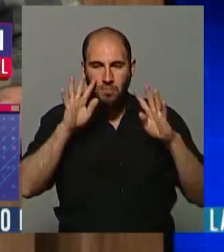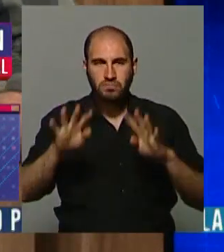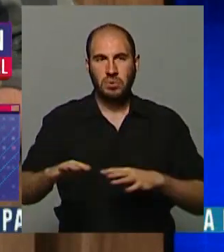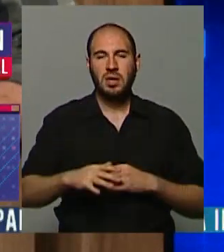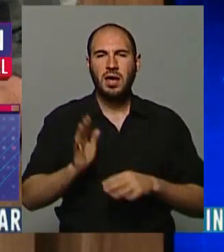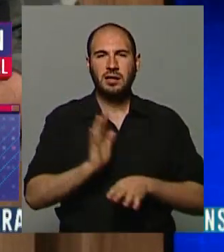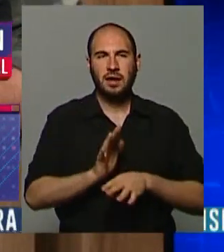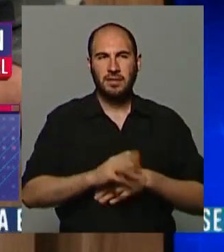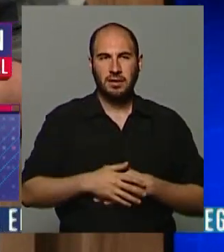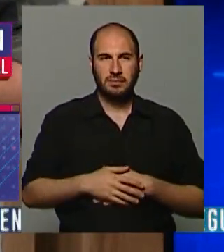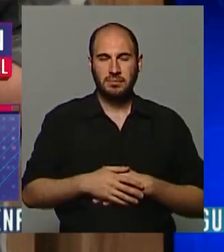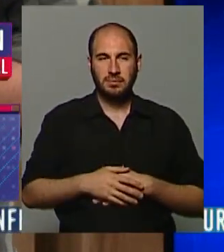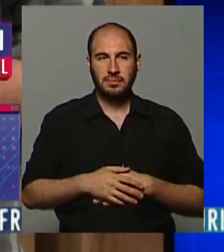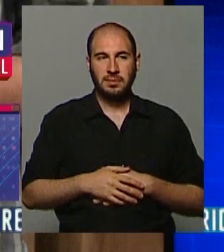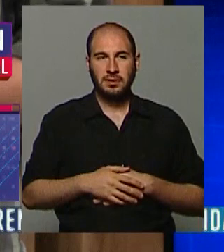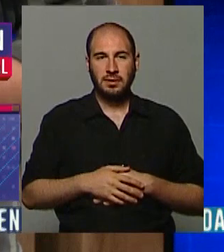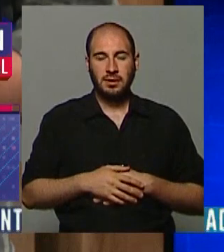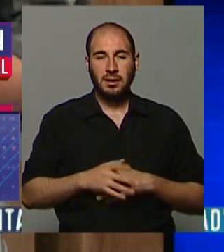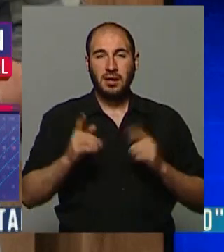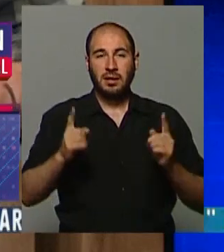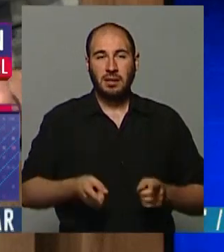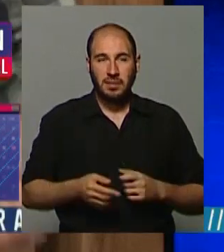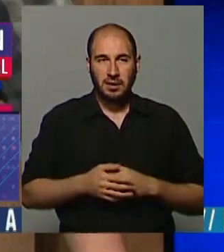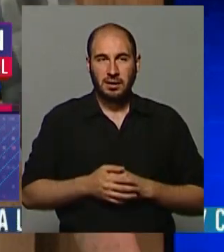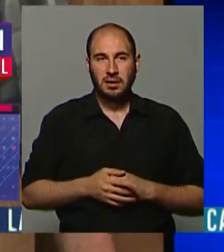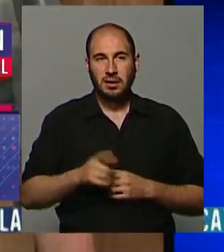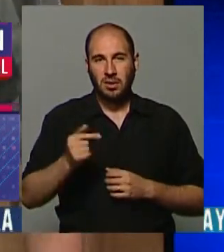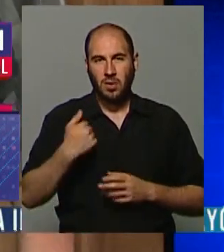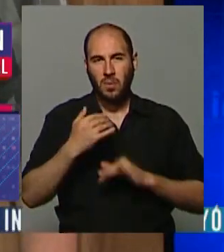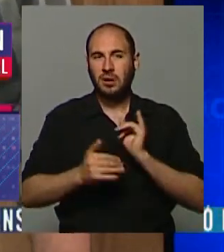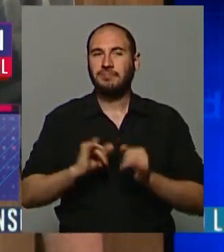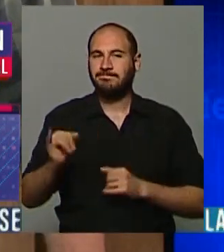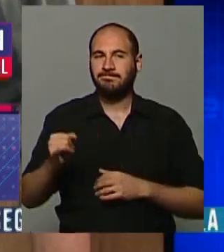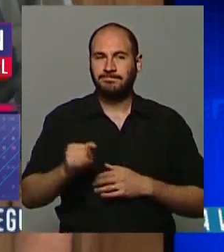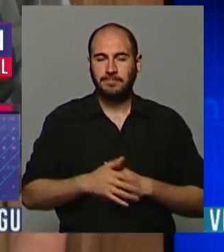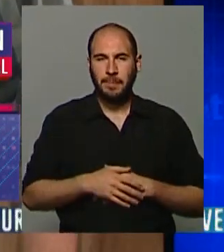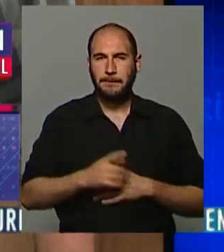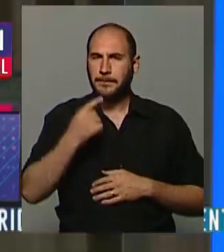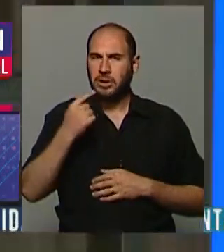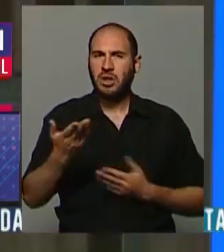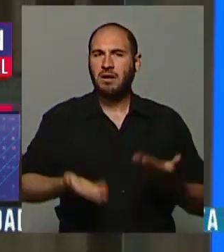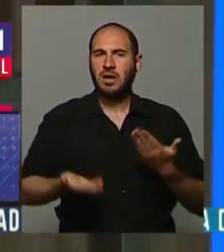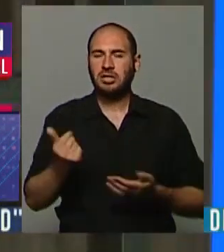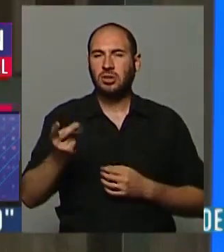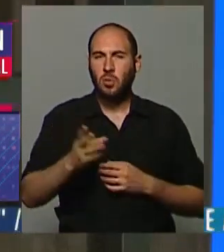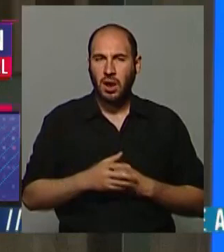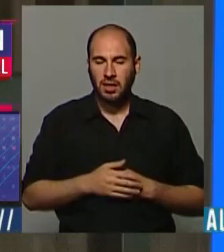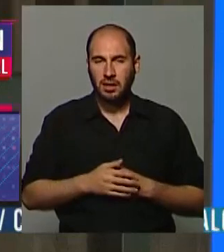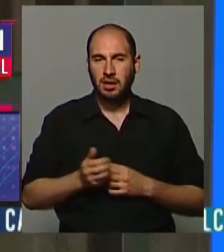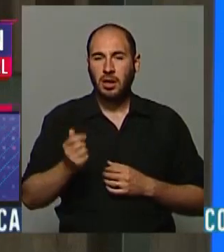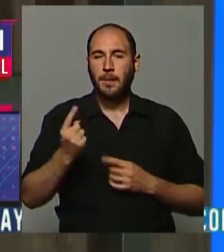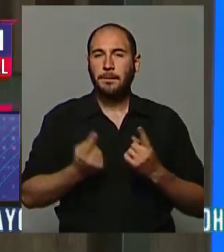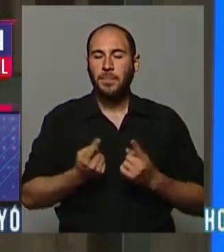que representa y también por las ausencias, se podría decir. Sí, sin duda. ¿Cuál es el balance? Porque digo, en cada